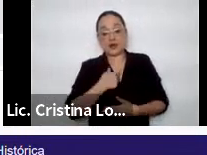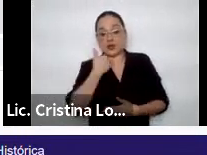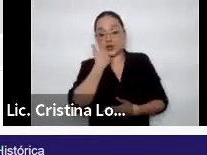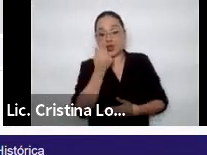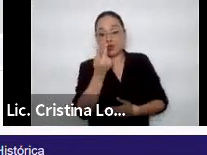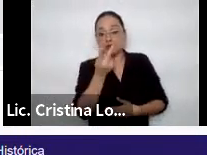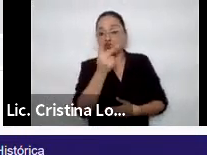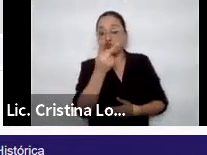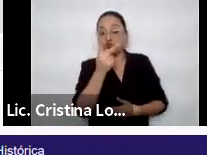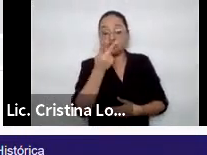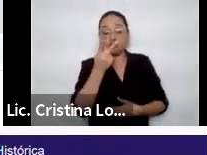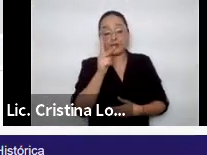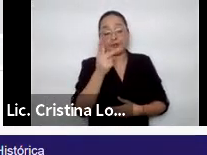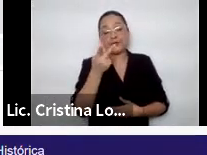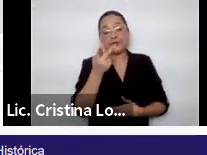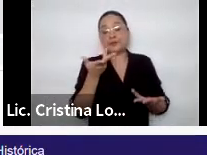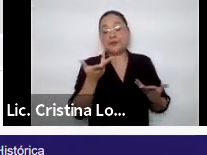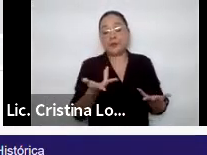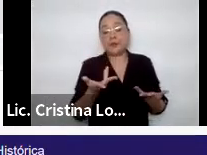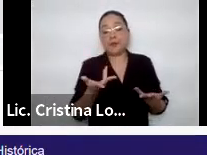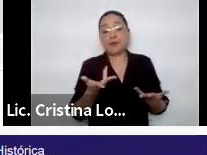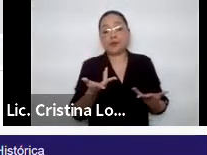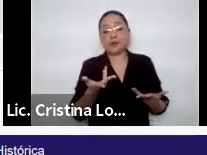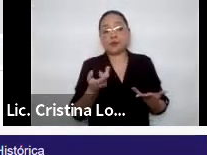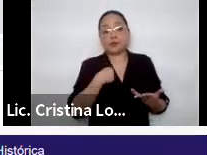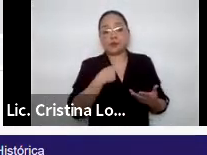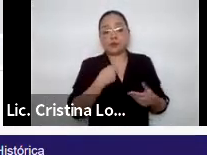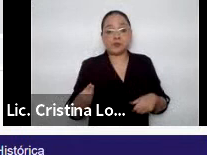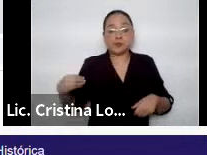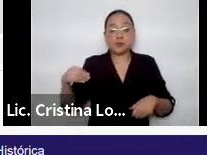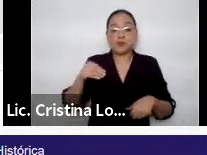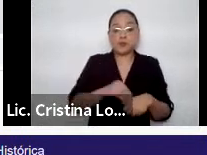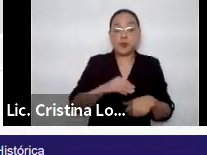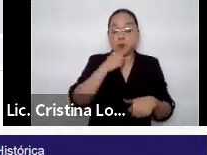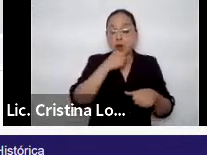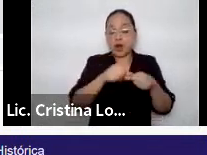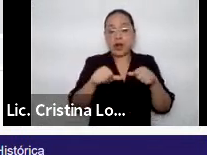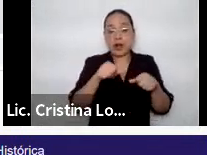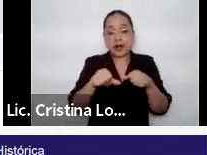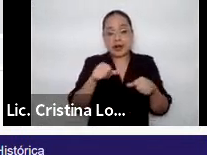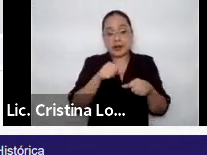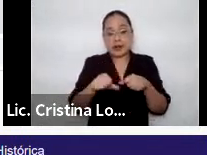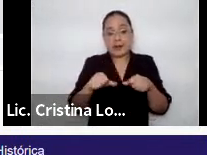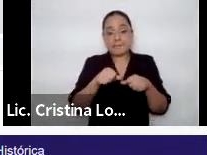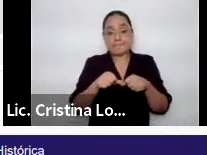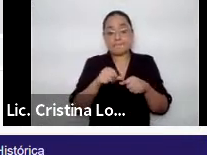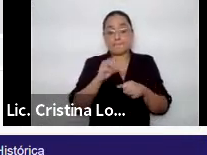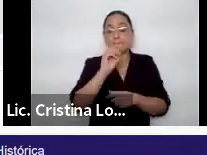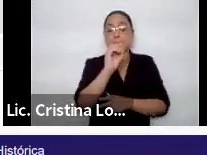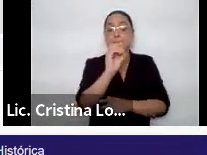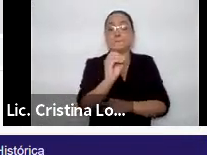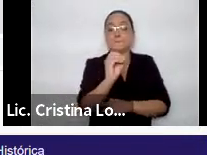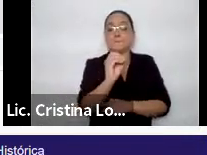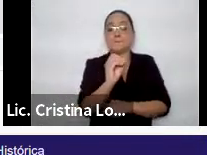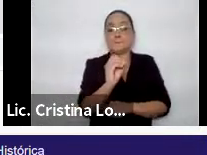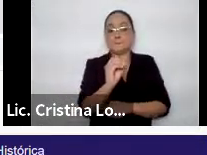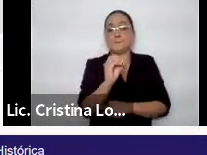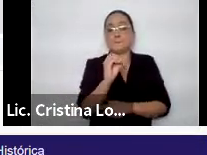otro, entonces voy a agregar el operador lógico o.